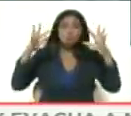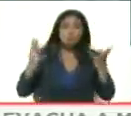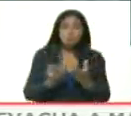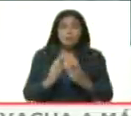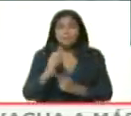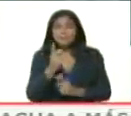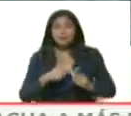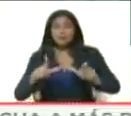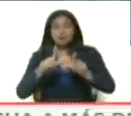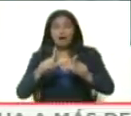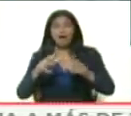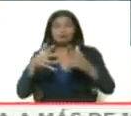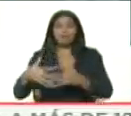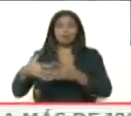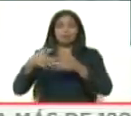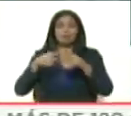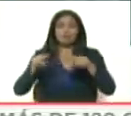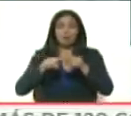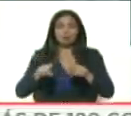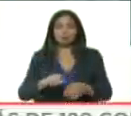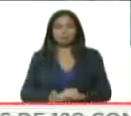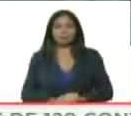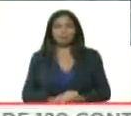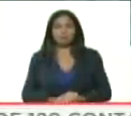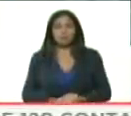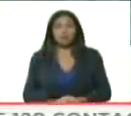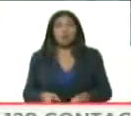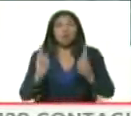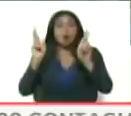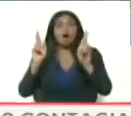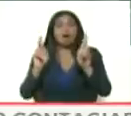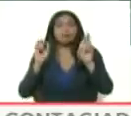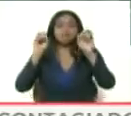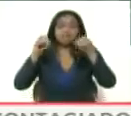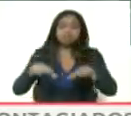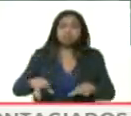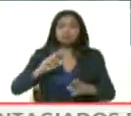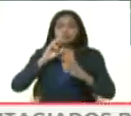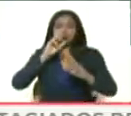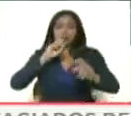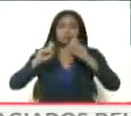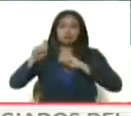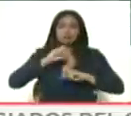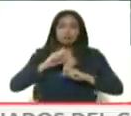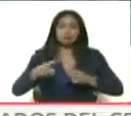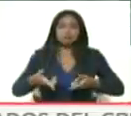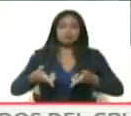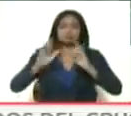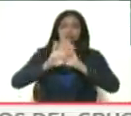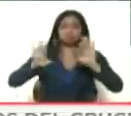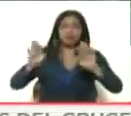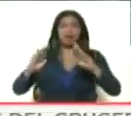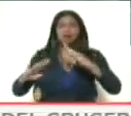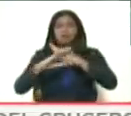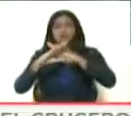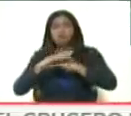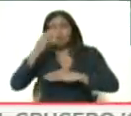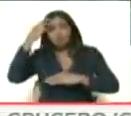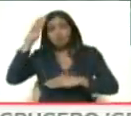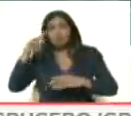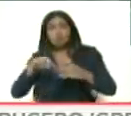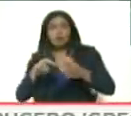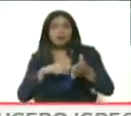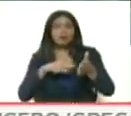como a los pueblos del mundo. Ojalá cesara en su odio, levantara las sanciones contra Cuba, contra